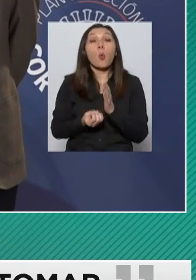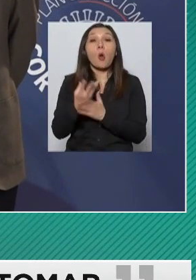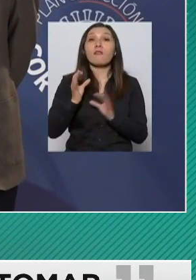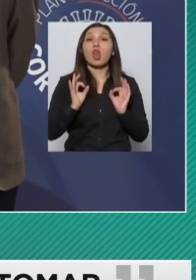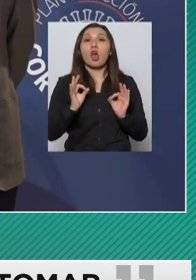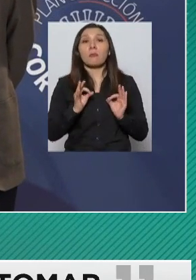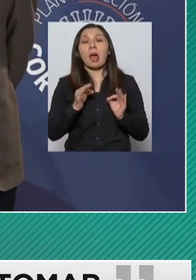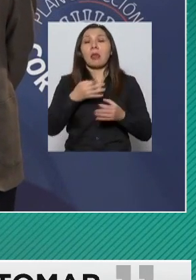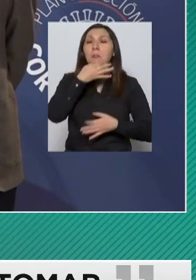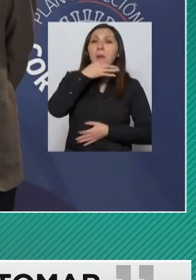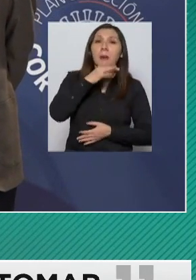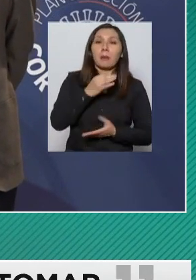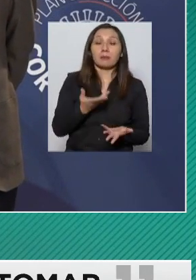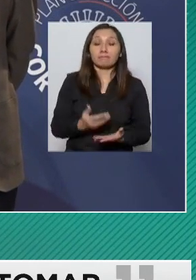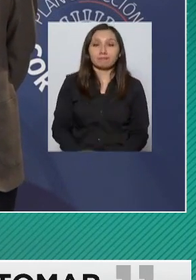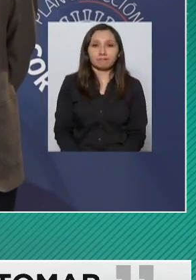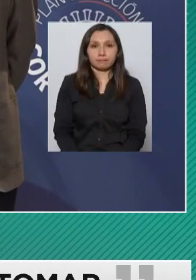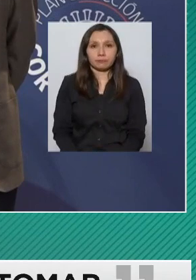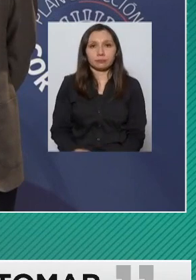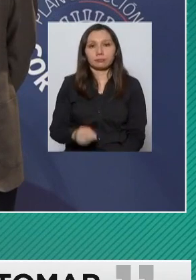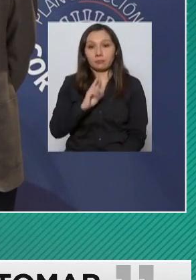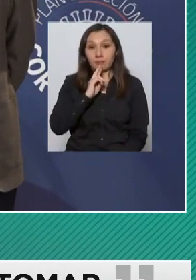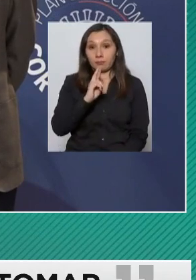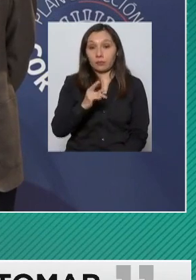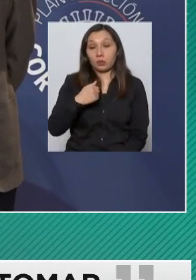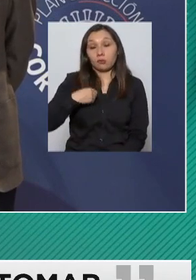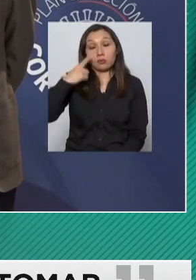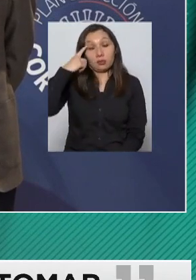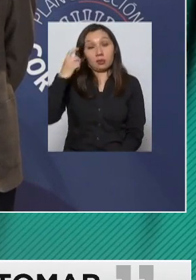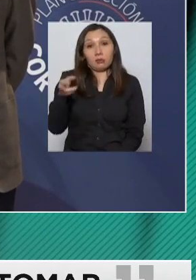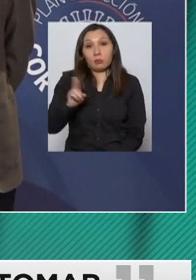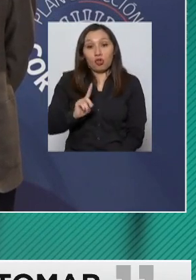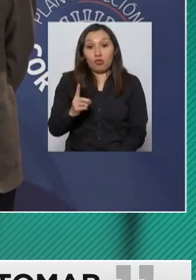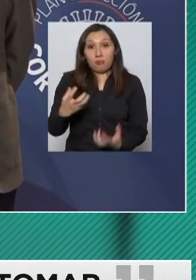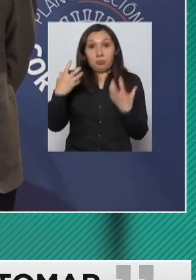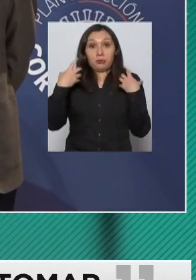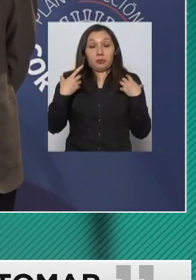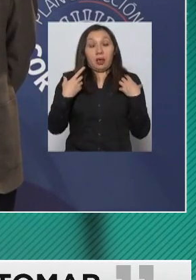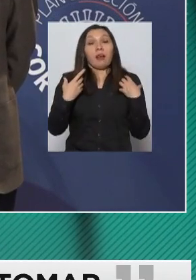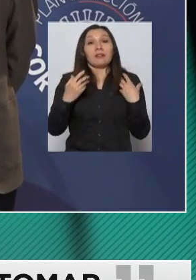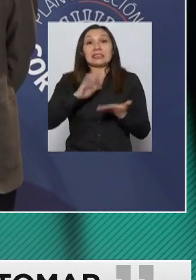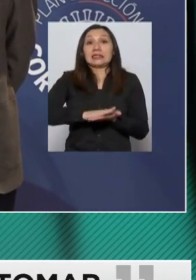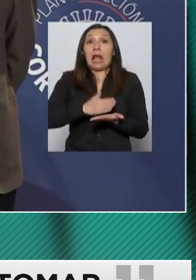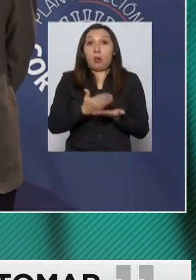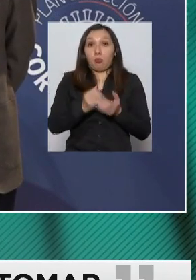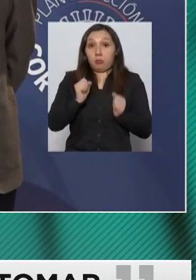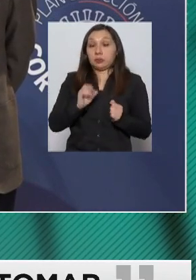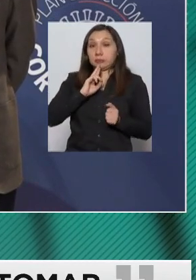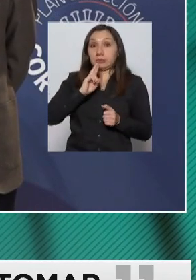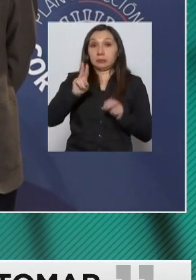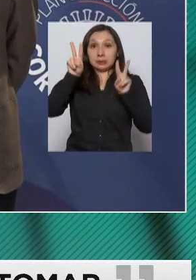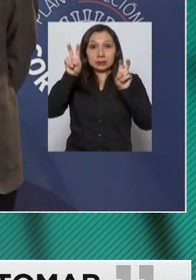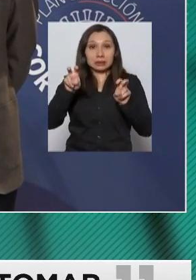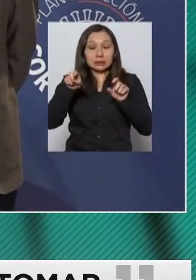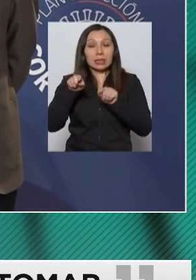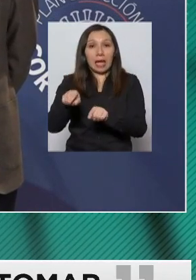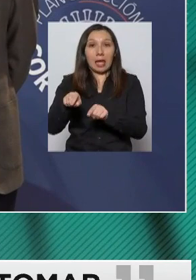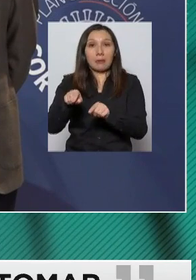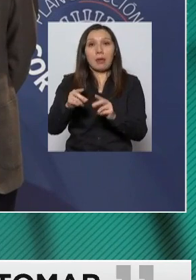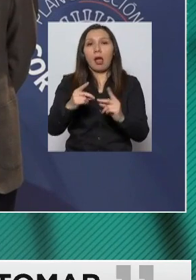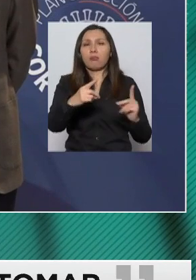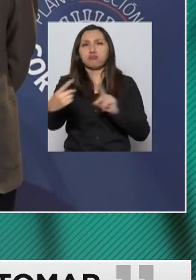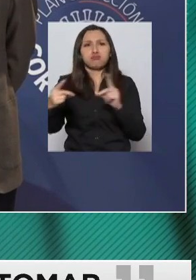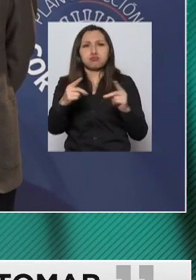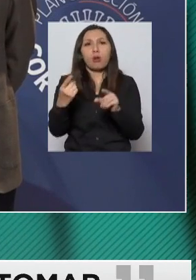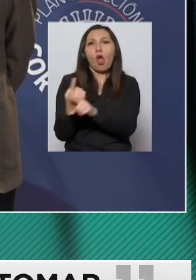normalidad yo creo que insisto no nos corresponde a nosotros como salud hablar del diálogo